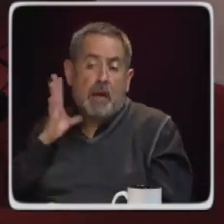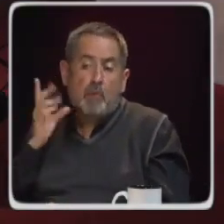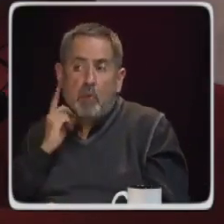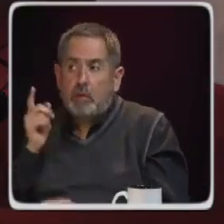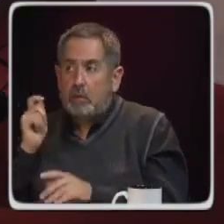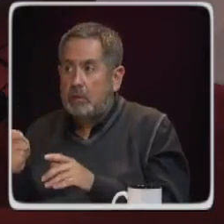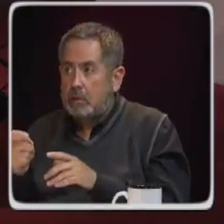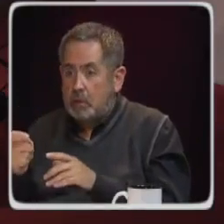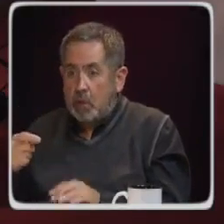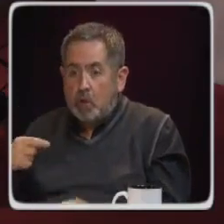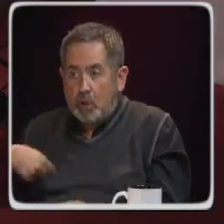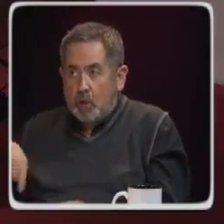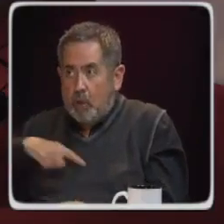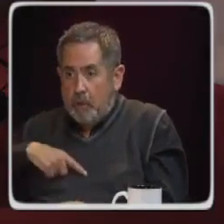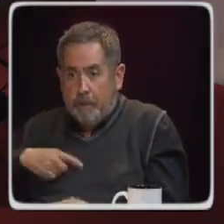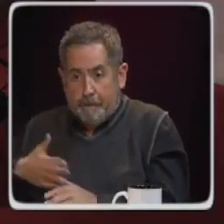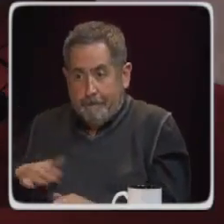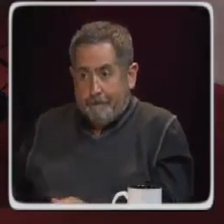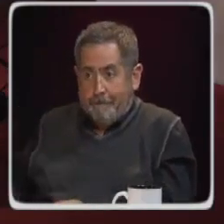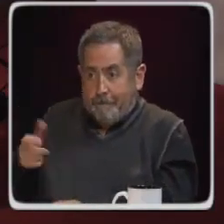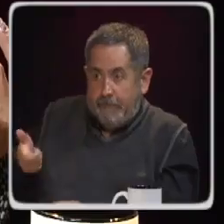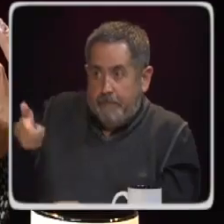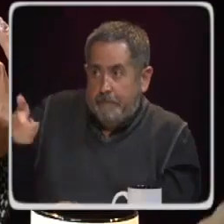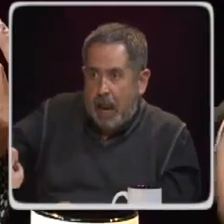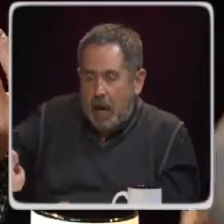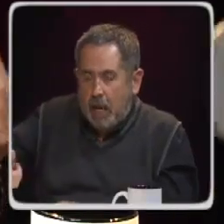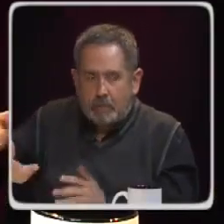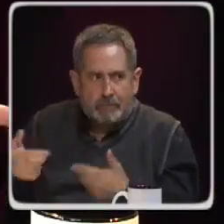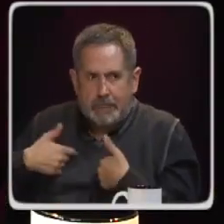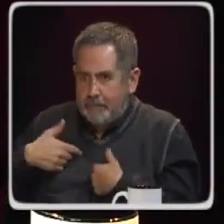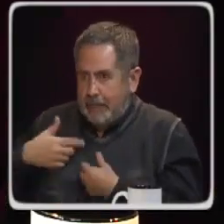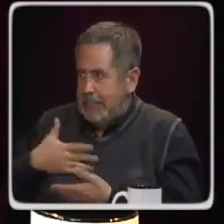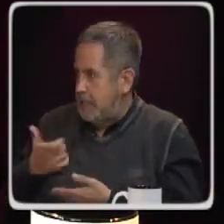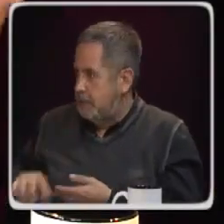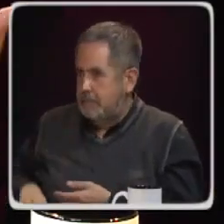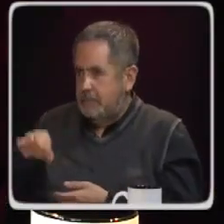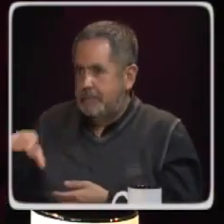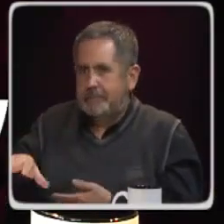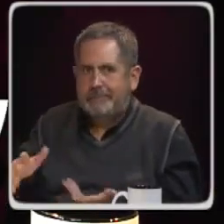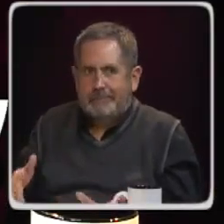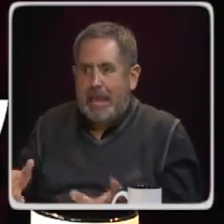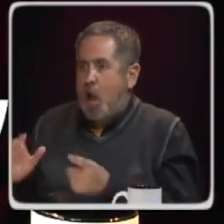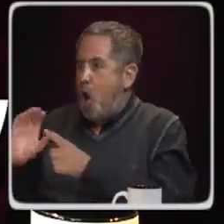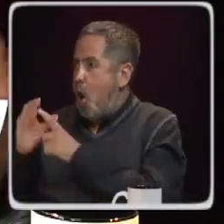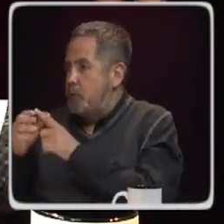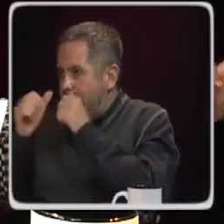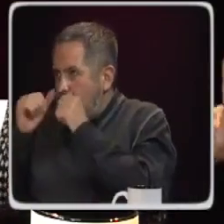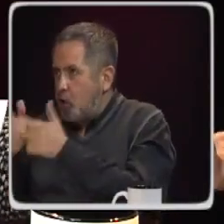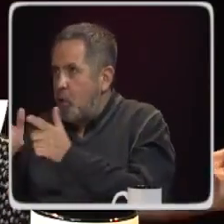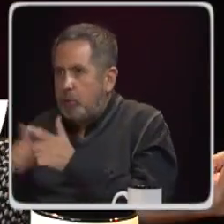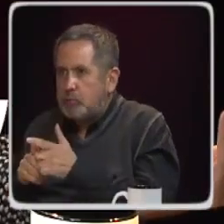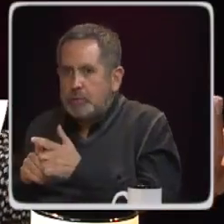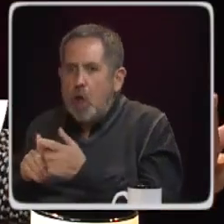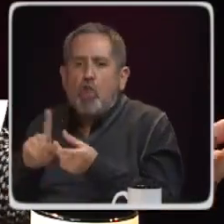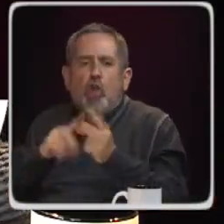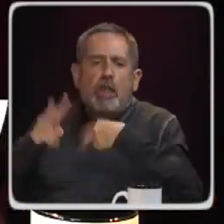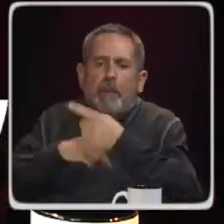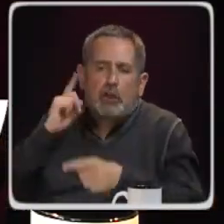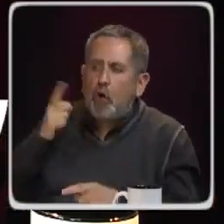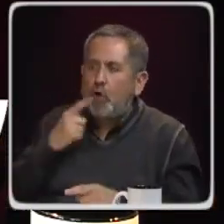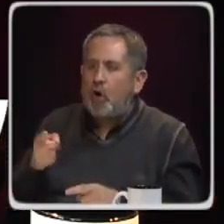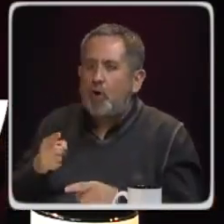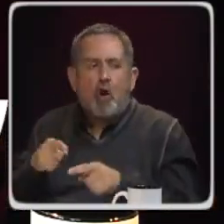nosotros apenas iniciamos. Y en este iniciar, pues sí nosotros vemos que sí hay muchas cosas públicas que se